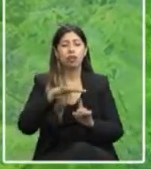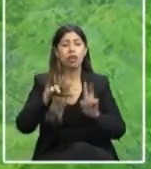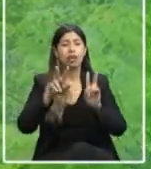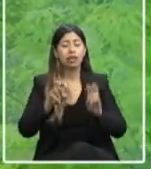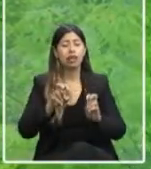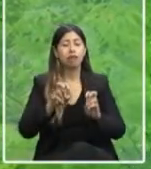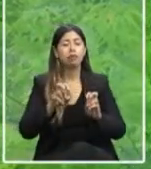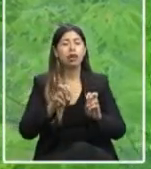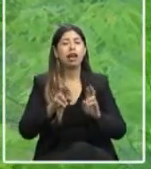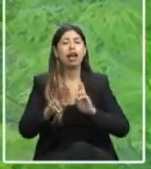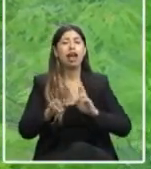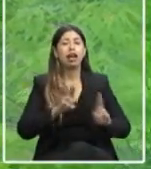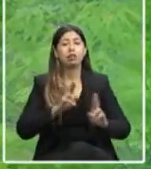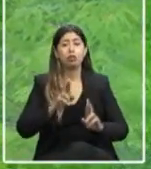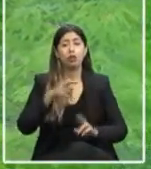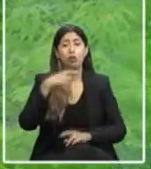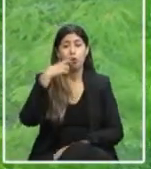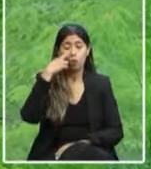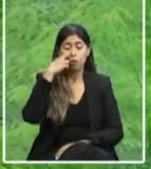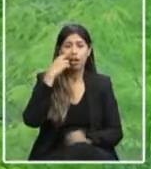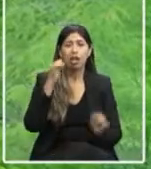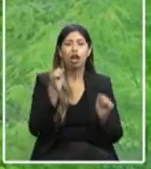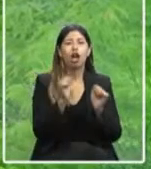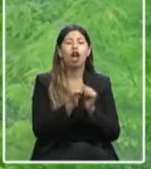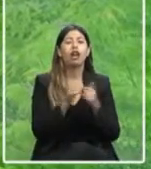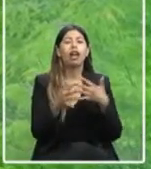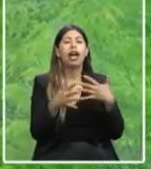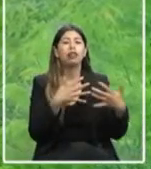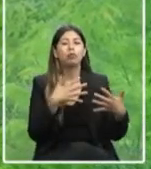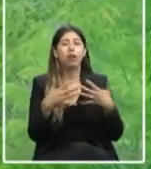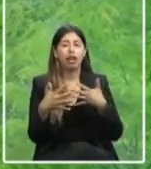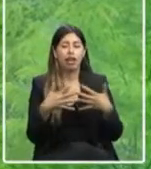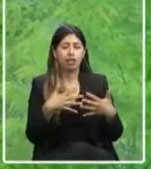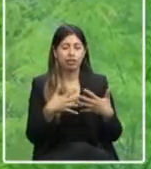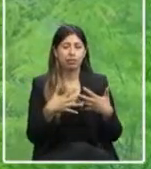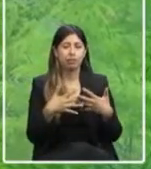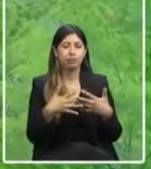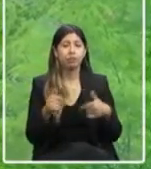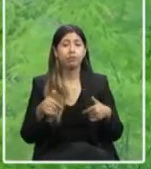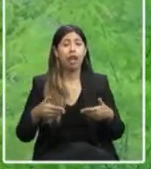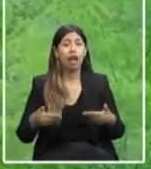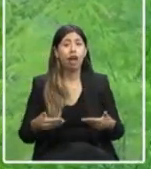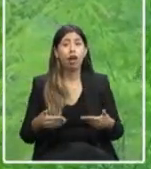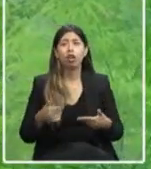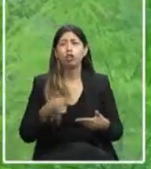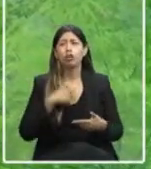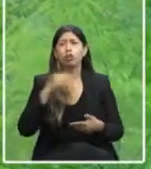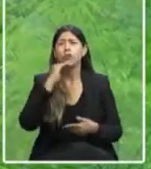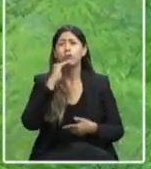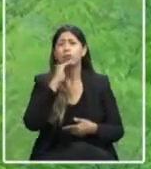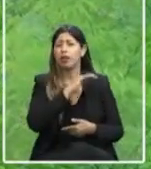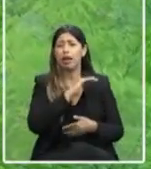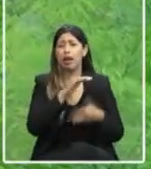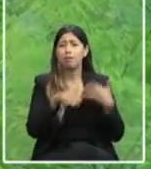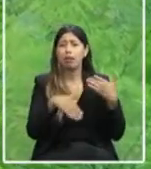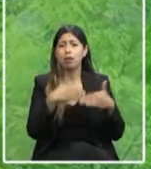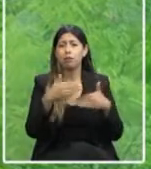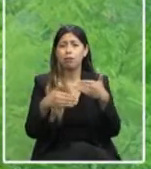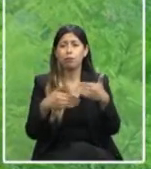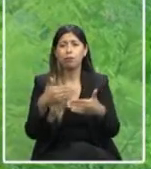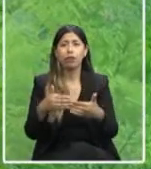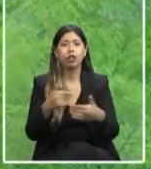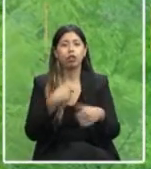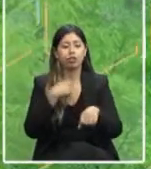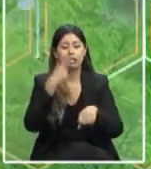relación ser humano con la naturaleza. Ahora, yo voy a ir muy rápido porque creo que